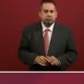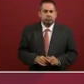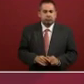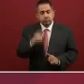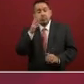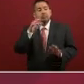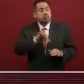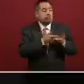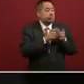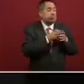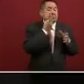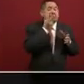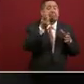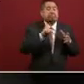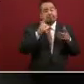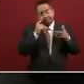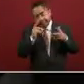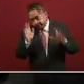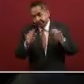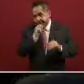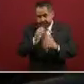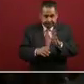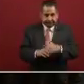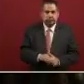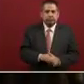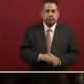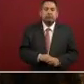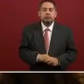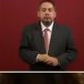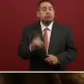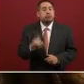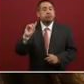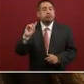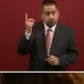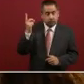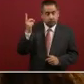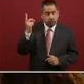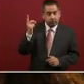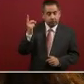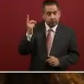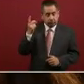a ver qué dicen los expertos cuando termine este el dólar